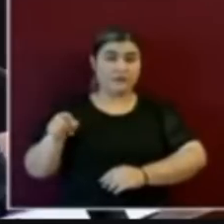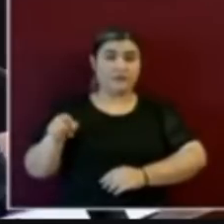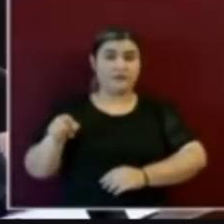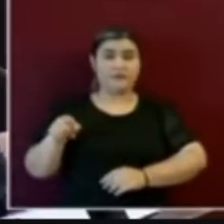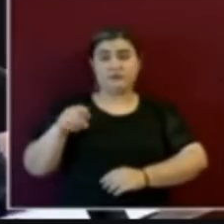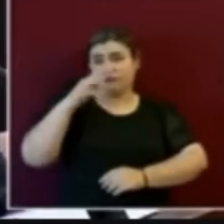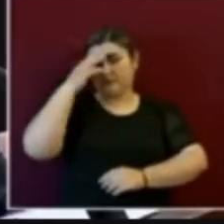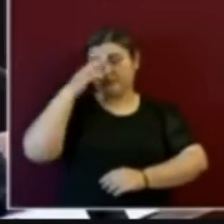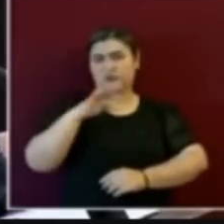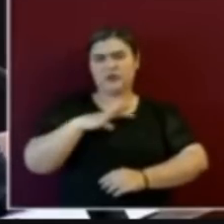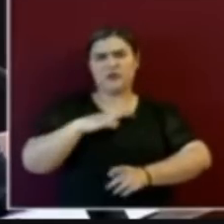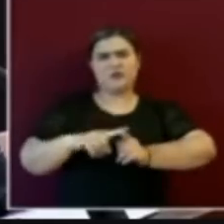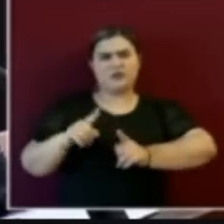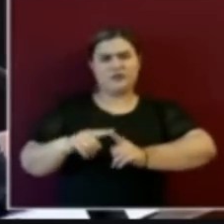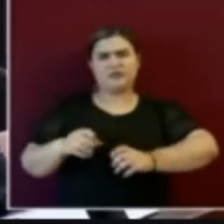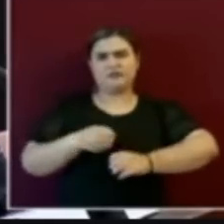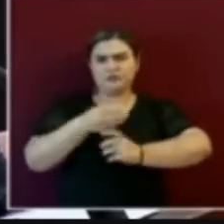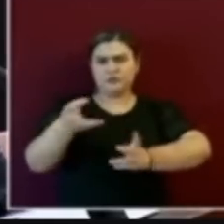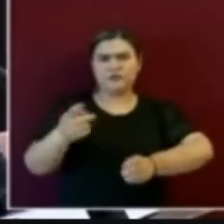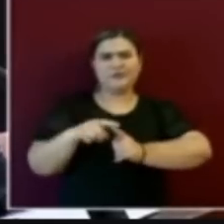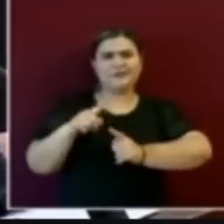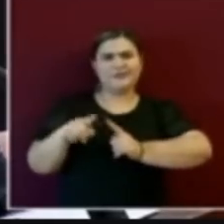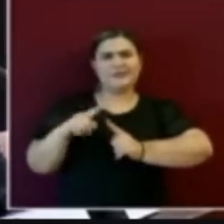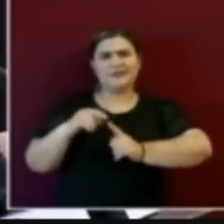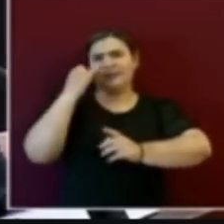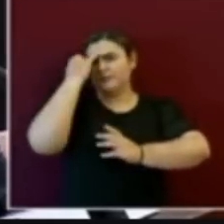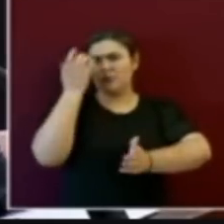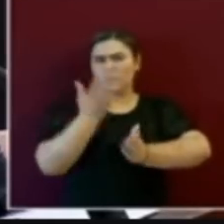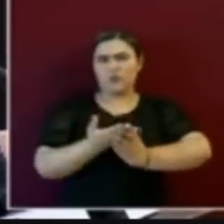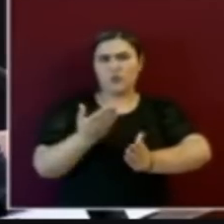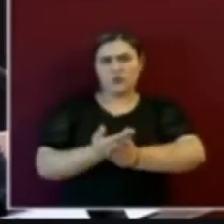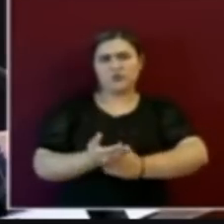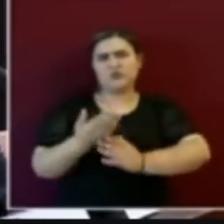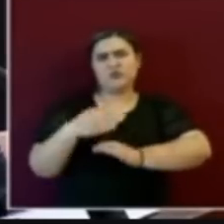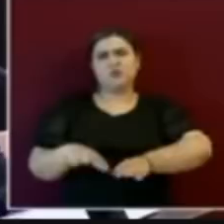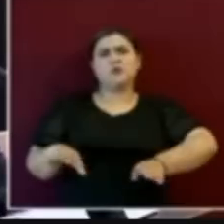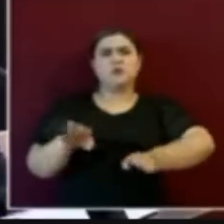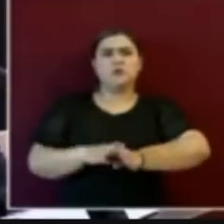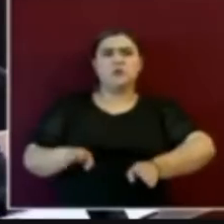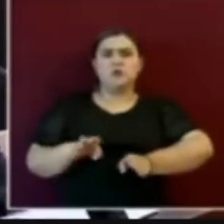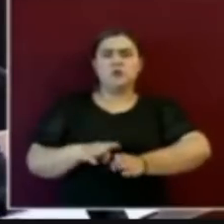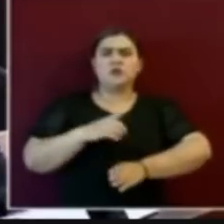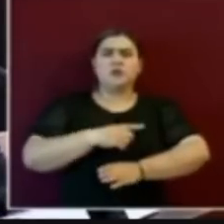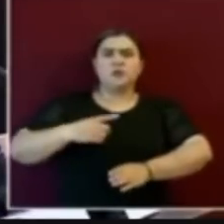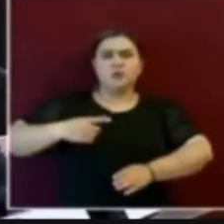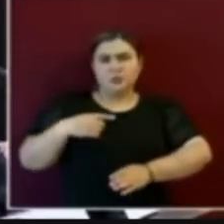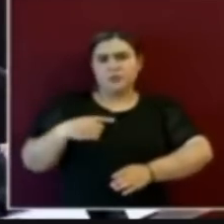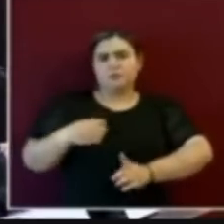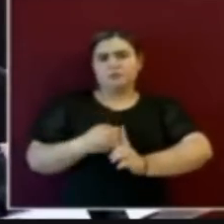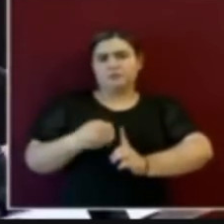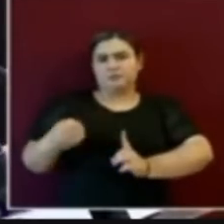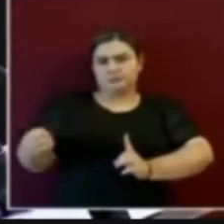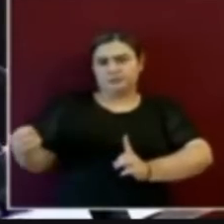se recogieron, se expusieron diversas propuestas sobre cómo debería de conducirse